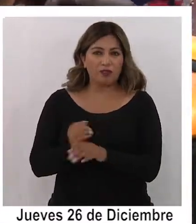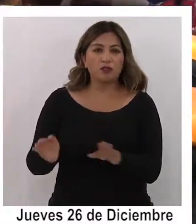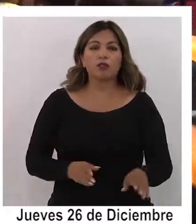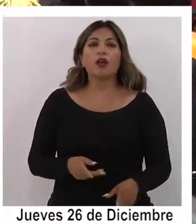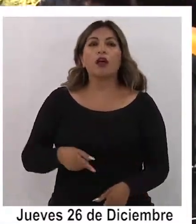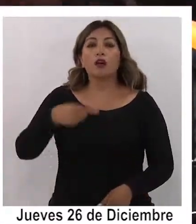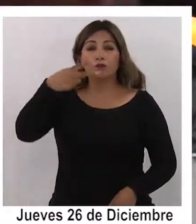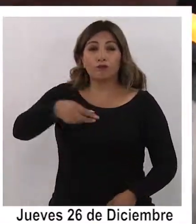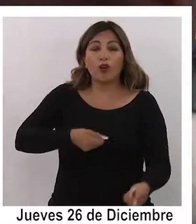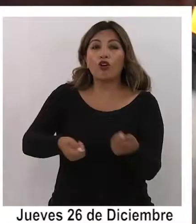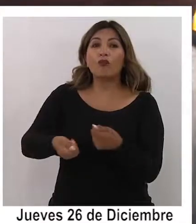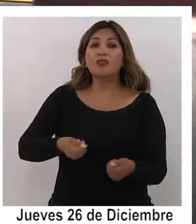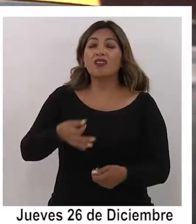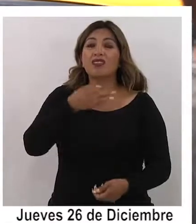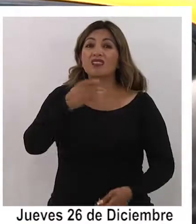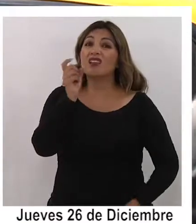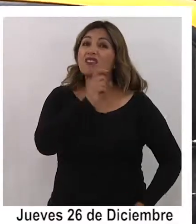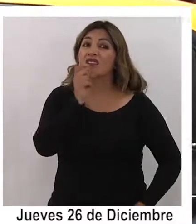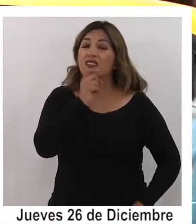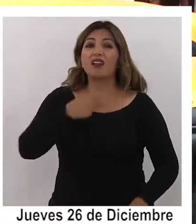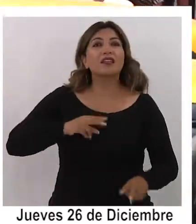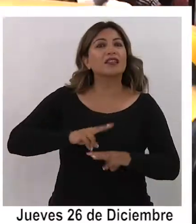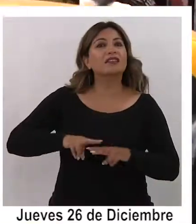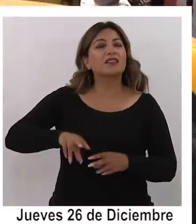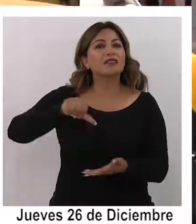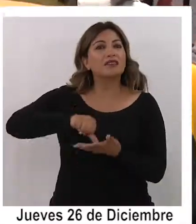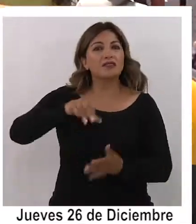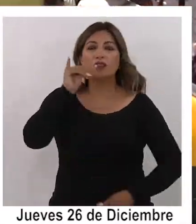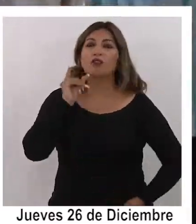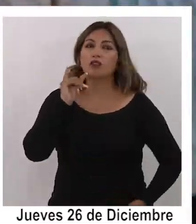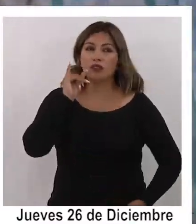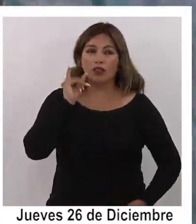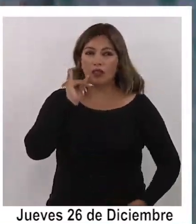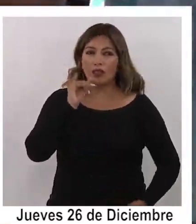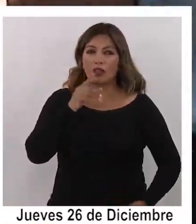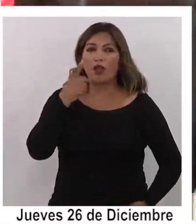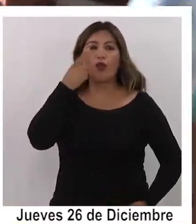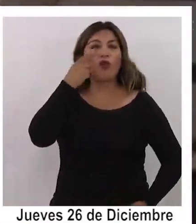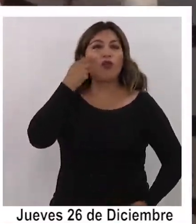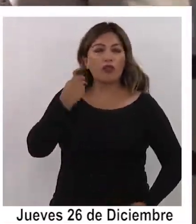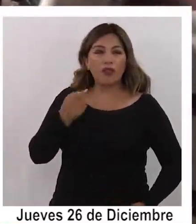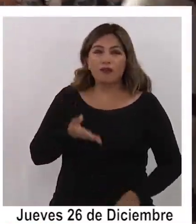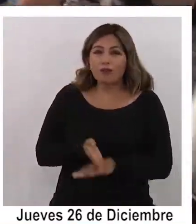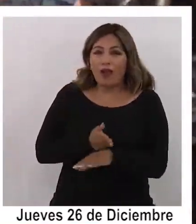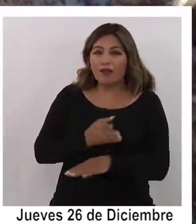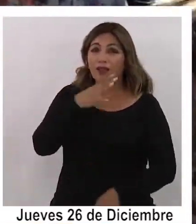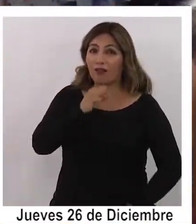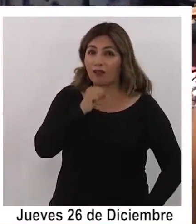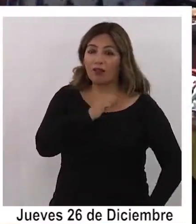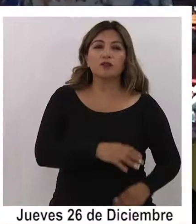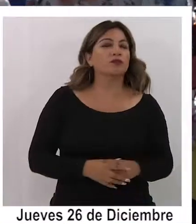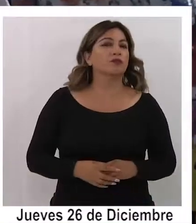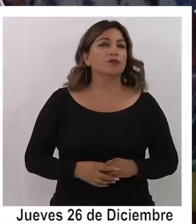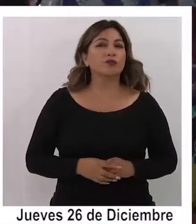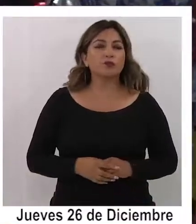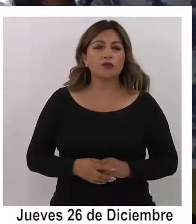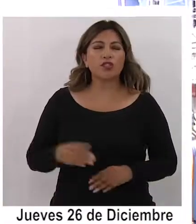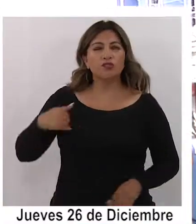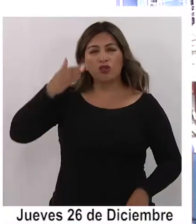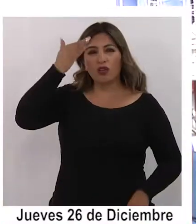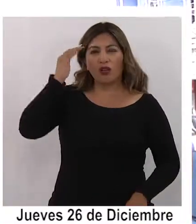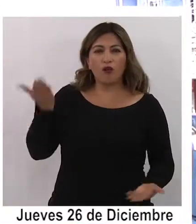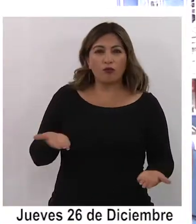comerciantes critican el caos que reinó en el centro de Iquique durante los días previos a la Navidad. Yo creo que